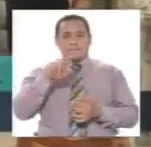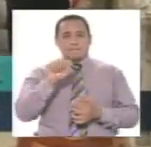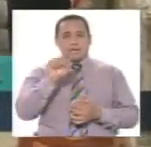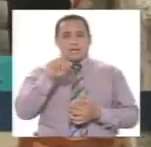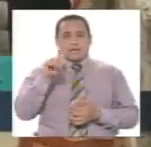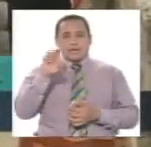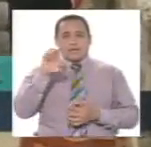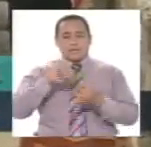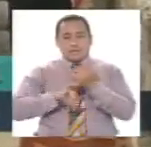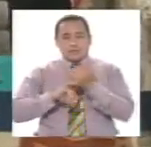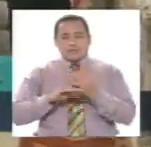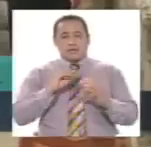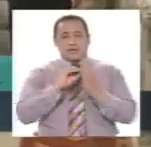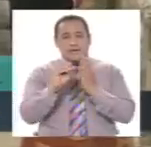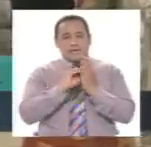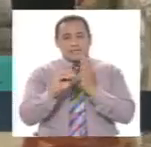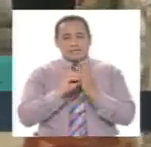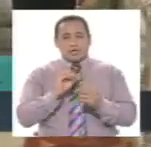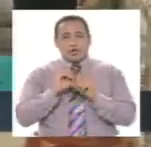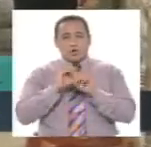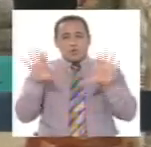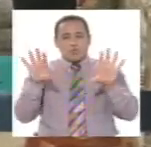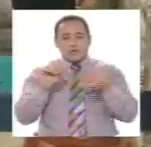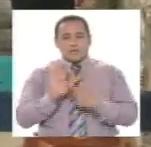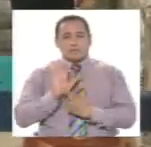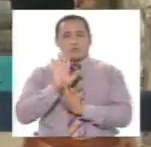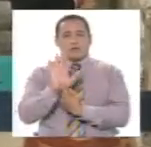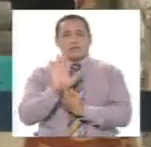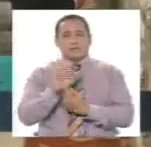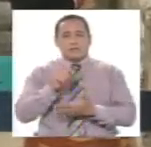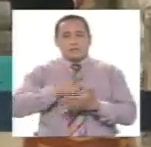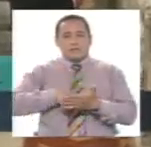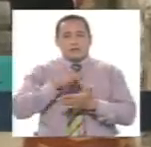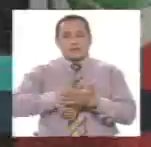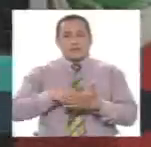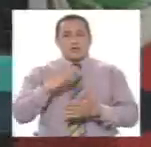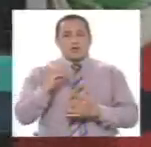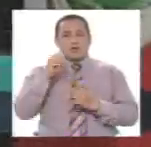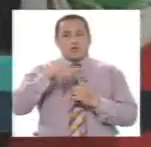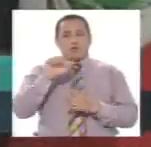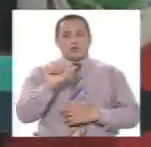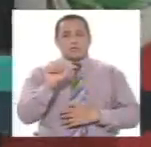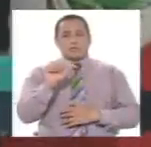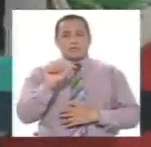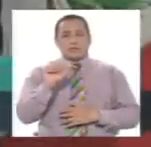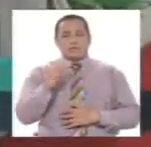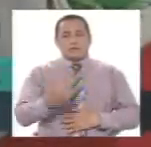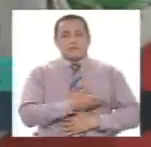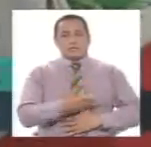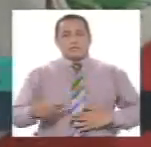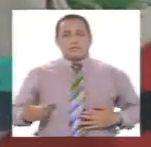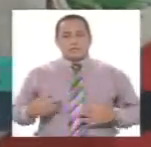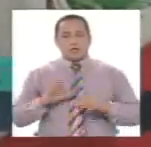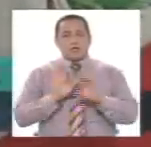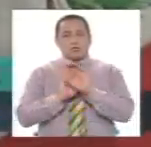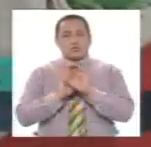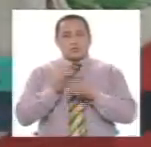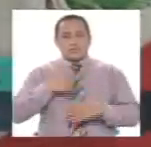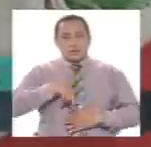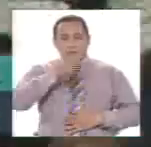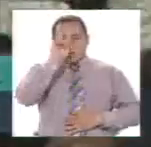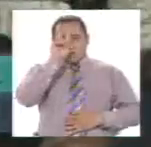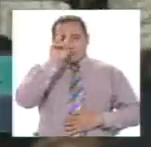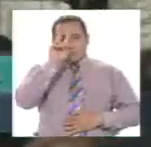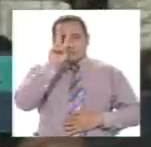Rodríguez. Regístrese, comuníquese y publíquese. Firma Ollanta Humala Tasso, Presidente Constitucional